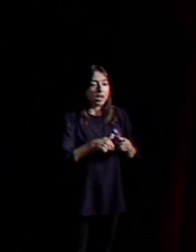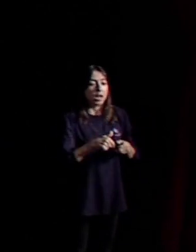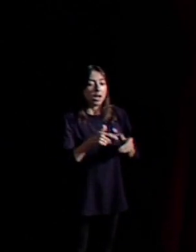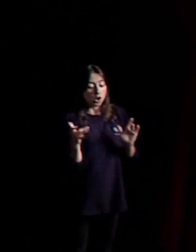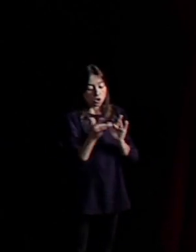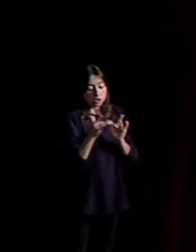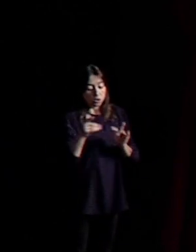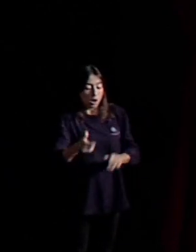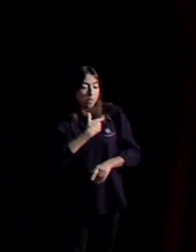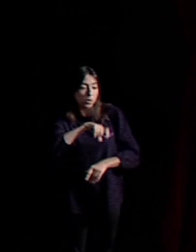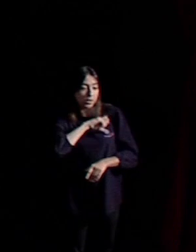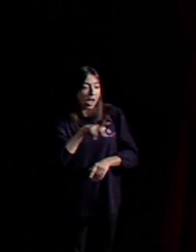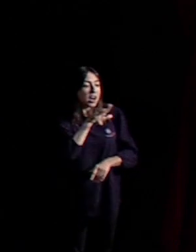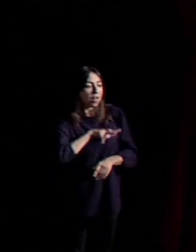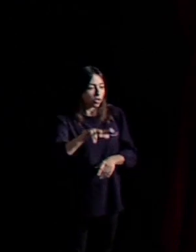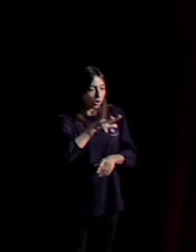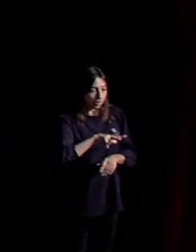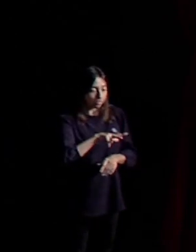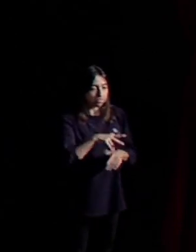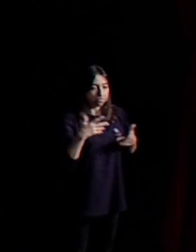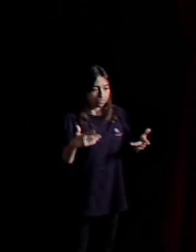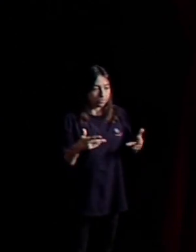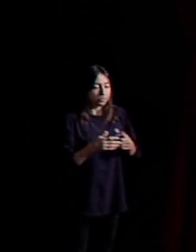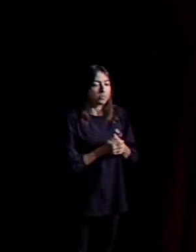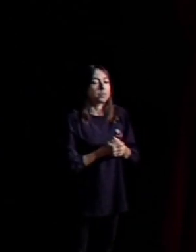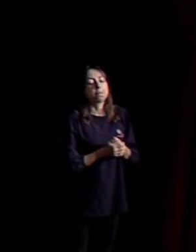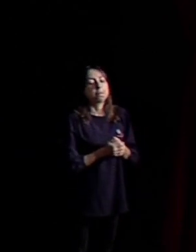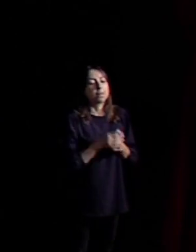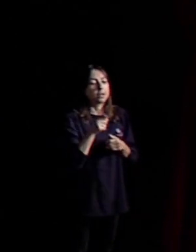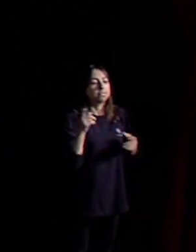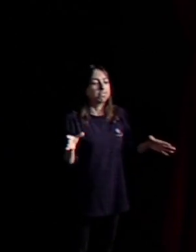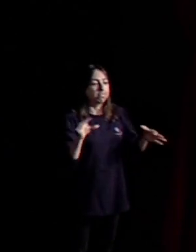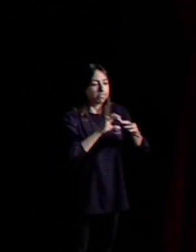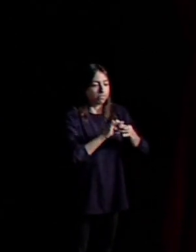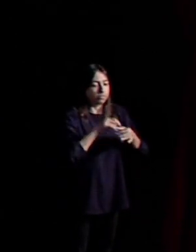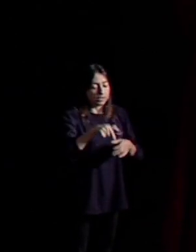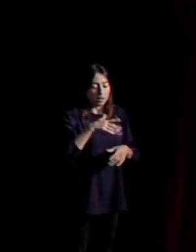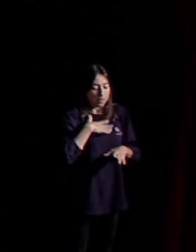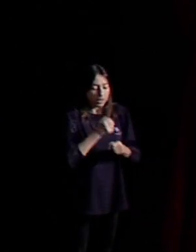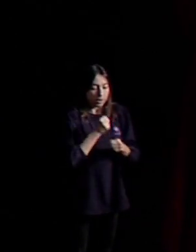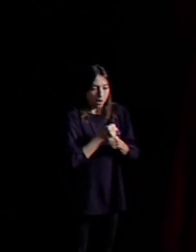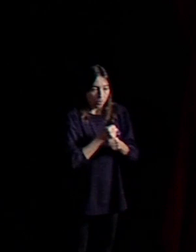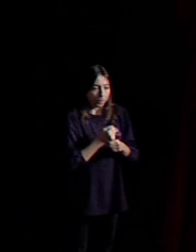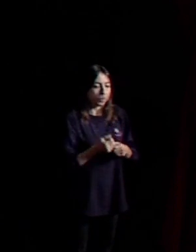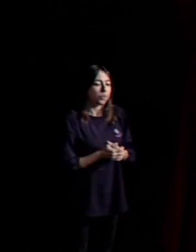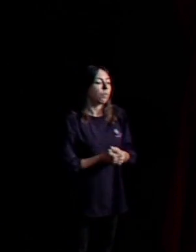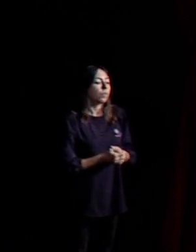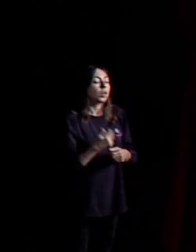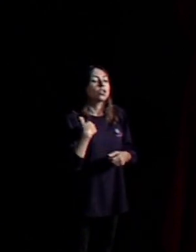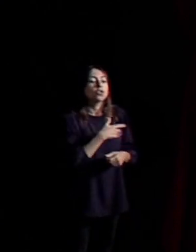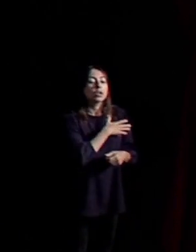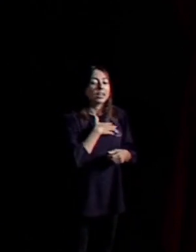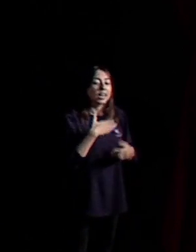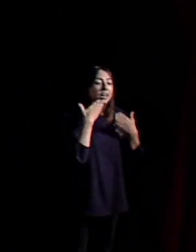Policía Nacional. En eso, principalmente, consiste en mi trabajo. Quería